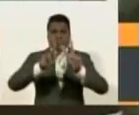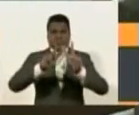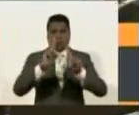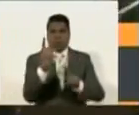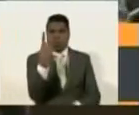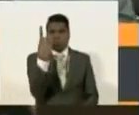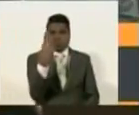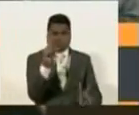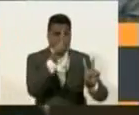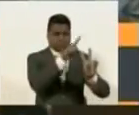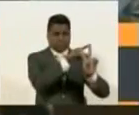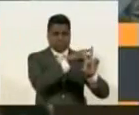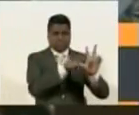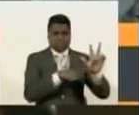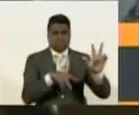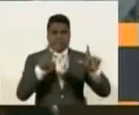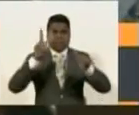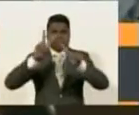esa es una pena.